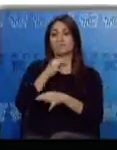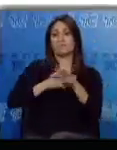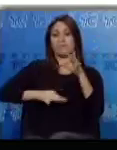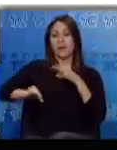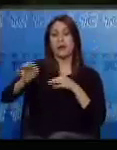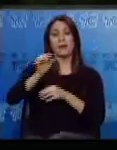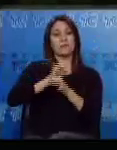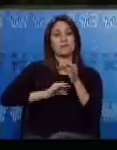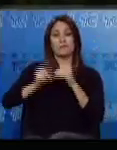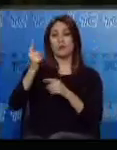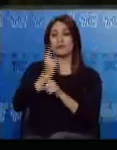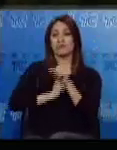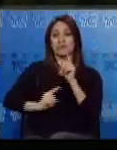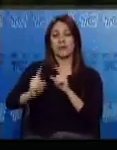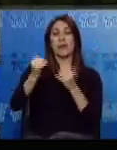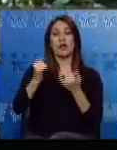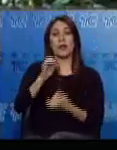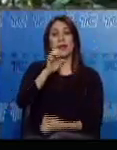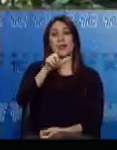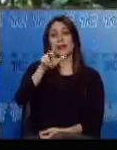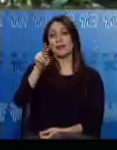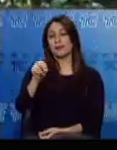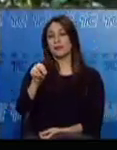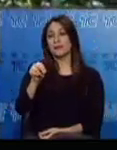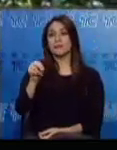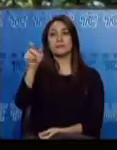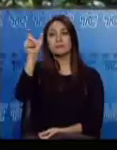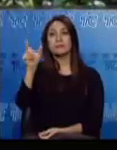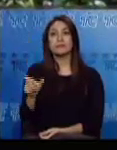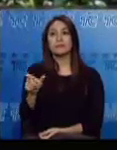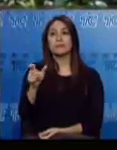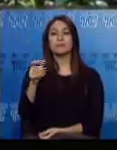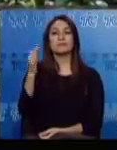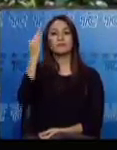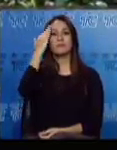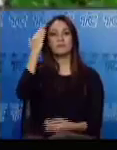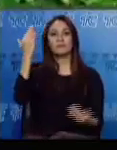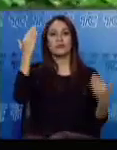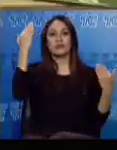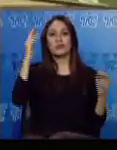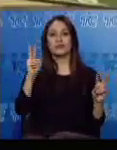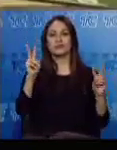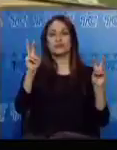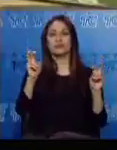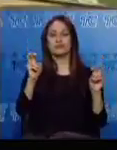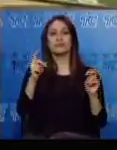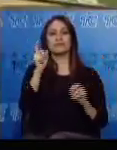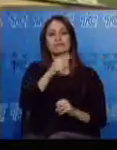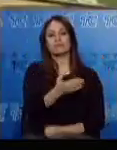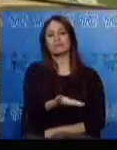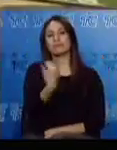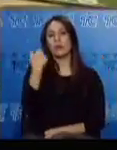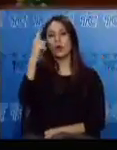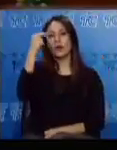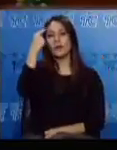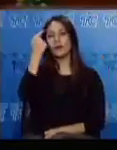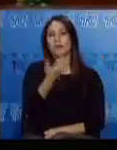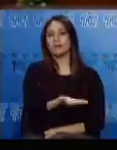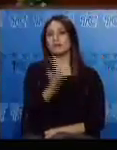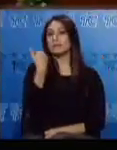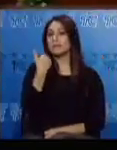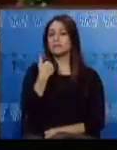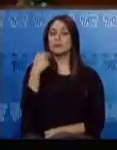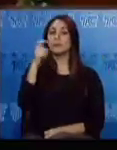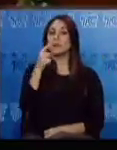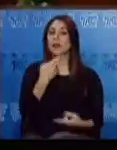en una ficha clave para el ELN. Un prisionero que por su estatus político ha sido exigido por el gobierno nacional para iniciar la